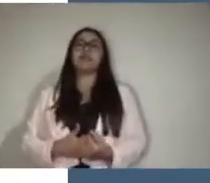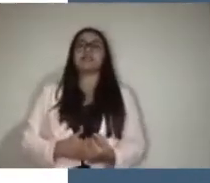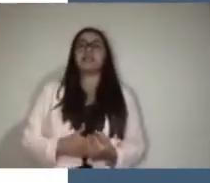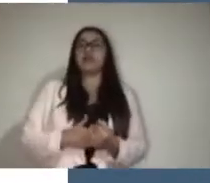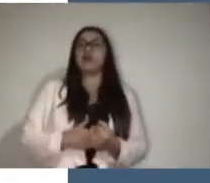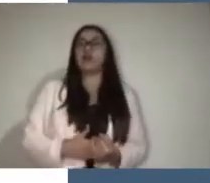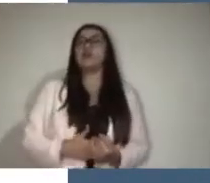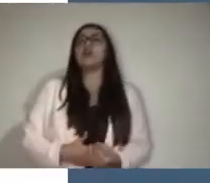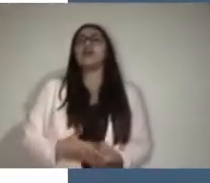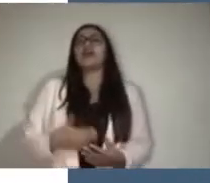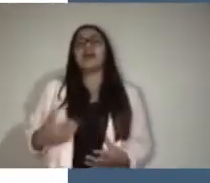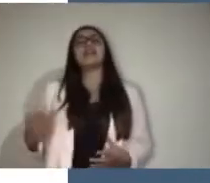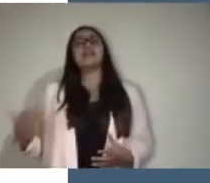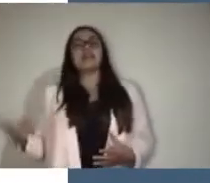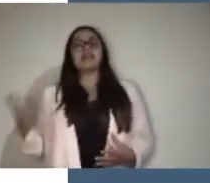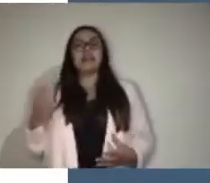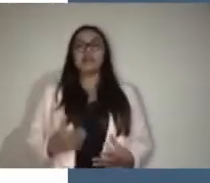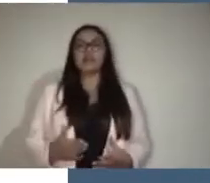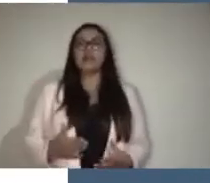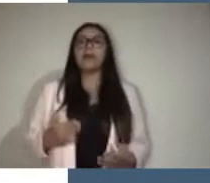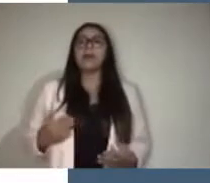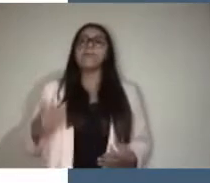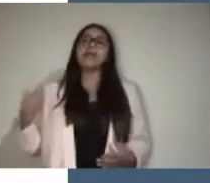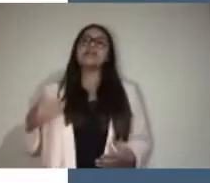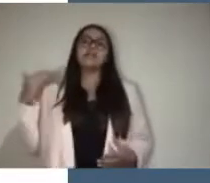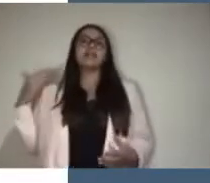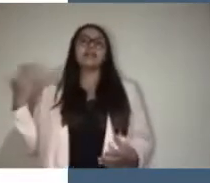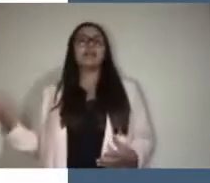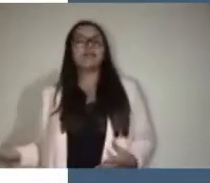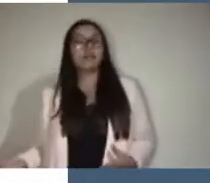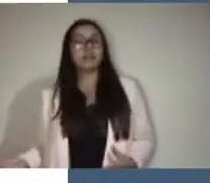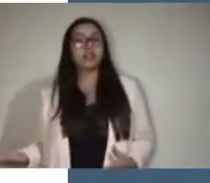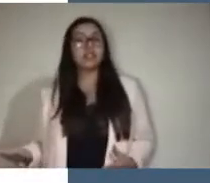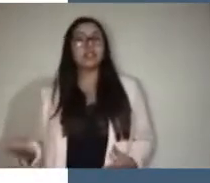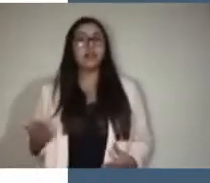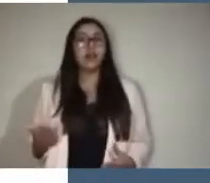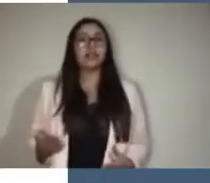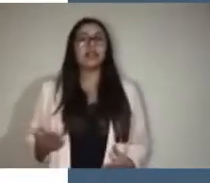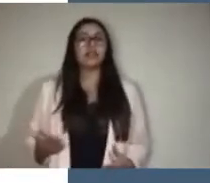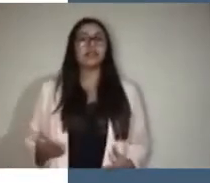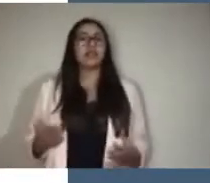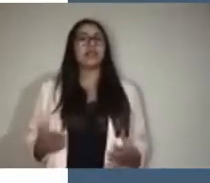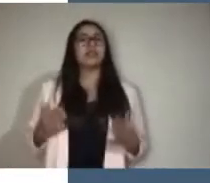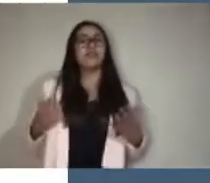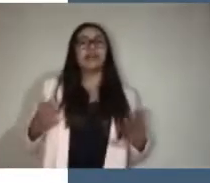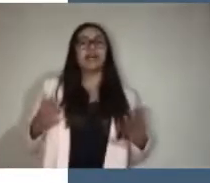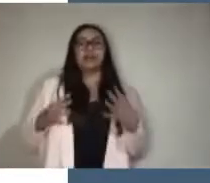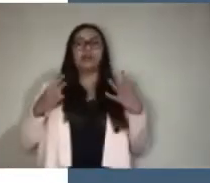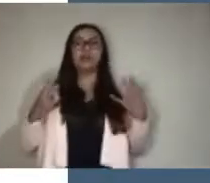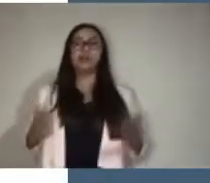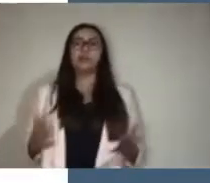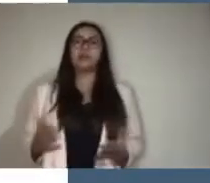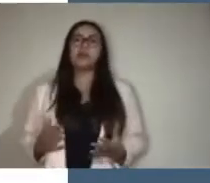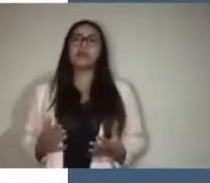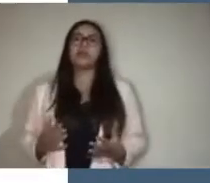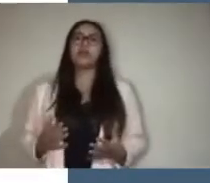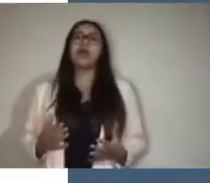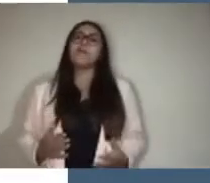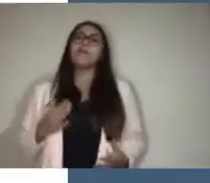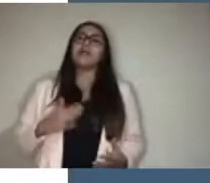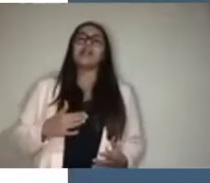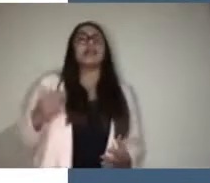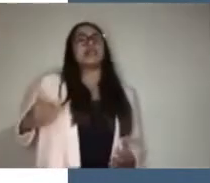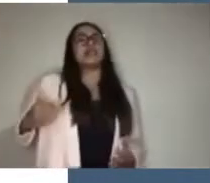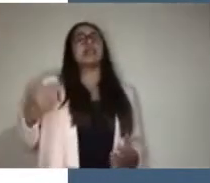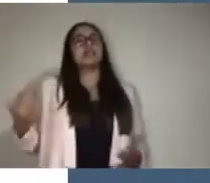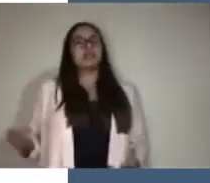con cáncer de colon en Irlanda del Norte, para así determinar factores individuales que ayuden a identificar subgrupos de población